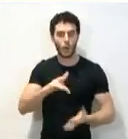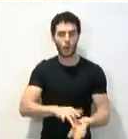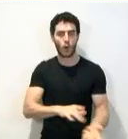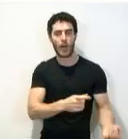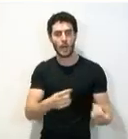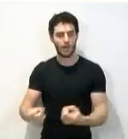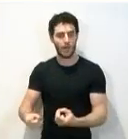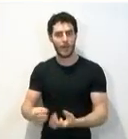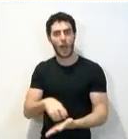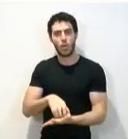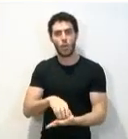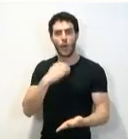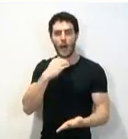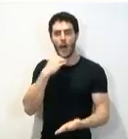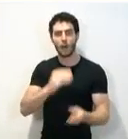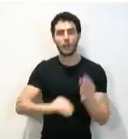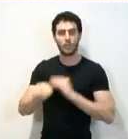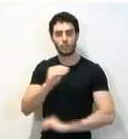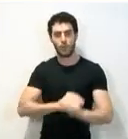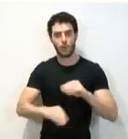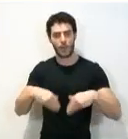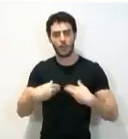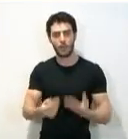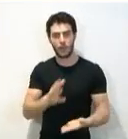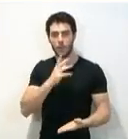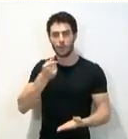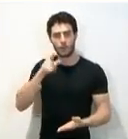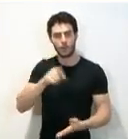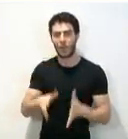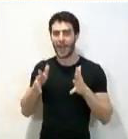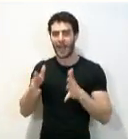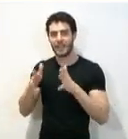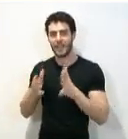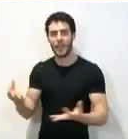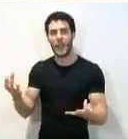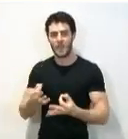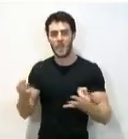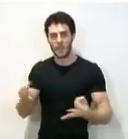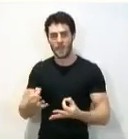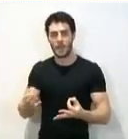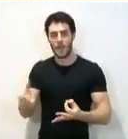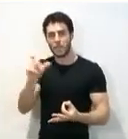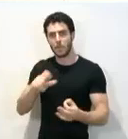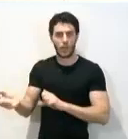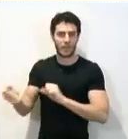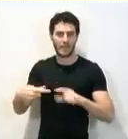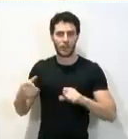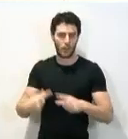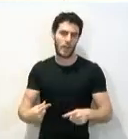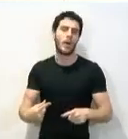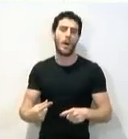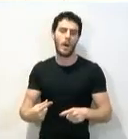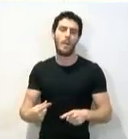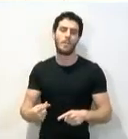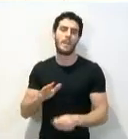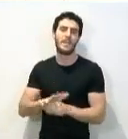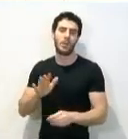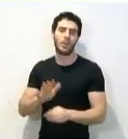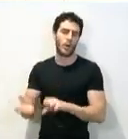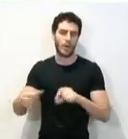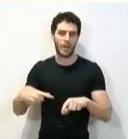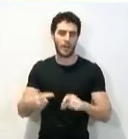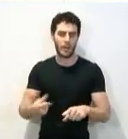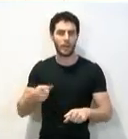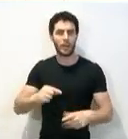despejar alguna duda. E igualmente se debe atender a los introneros desplazados. Educación sanitaria a los pacientes controlados